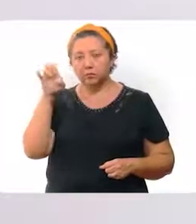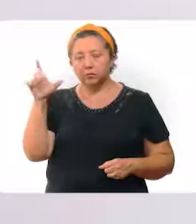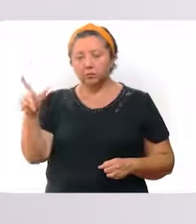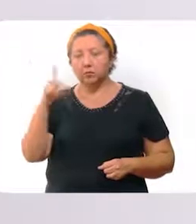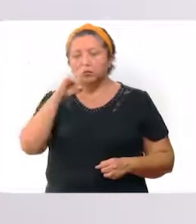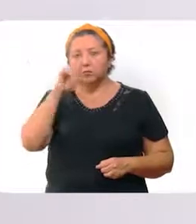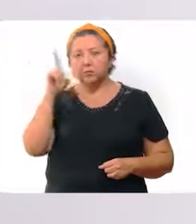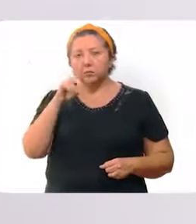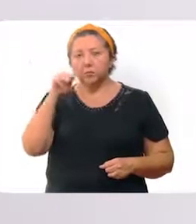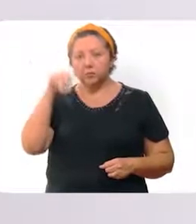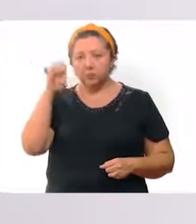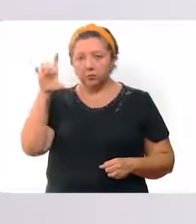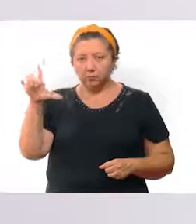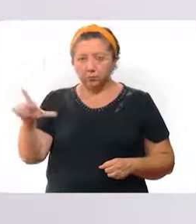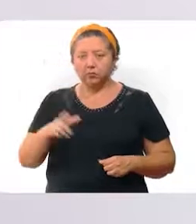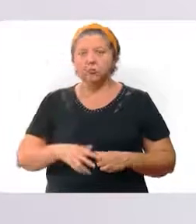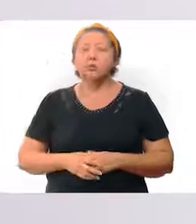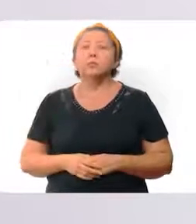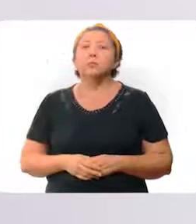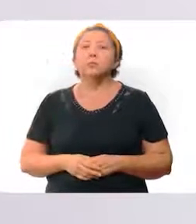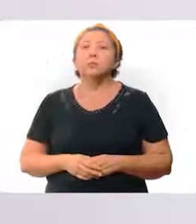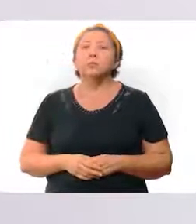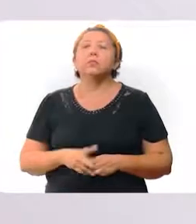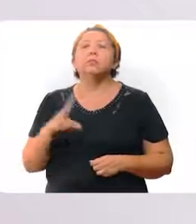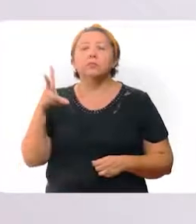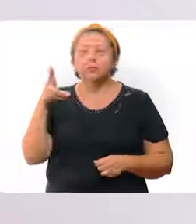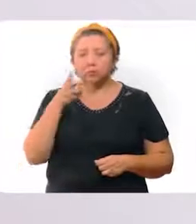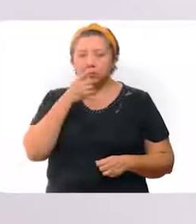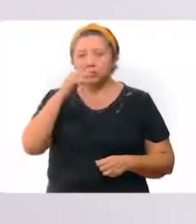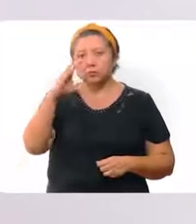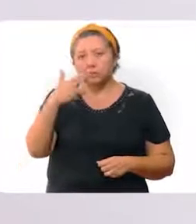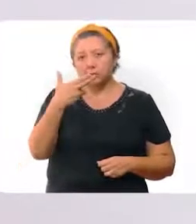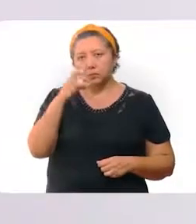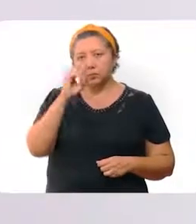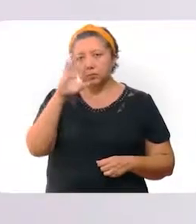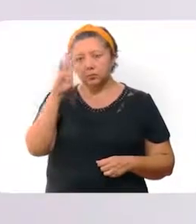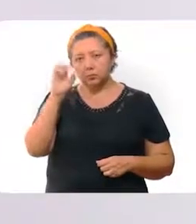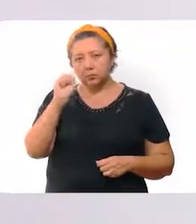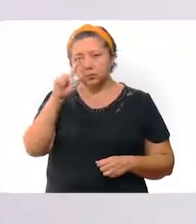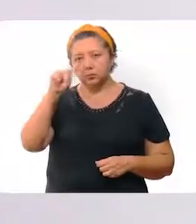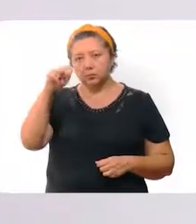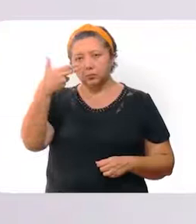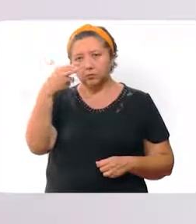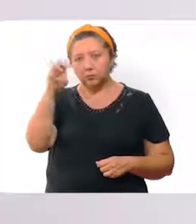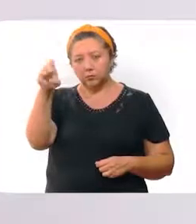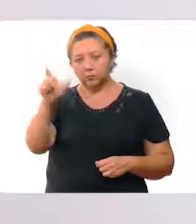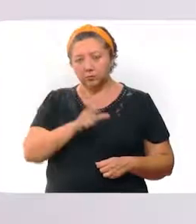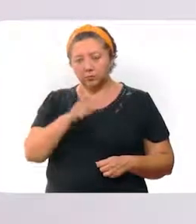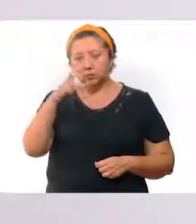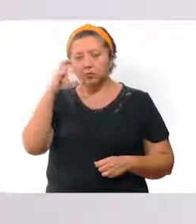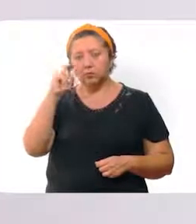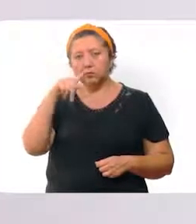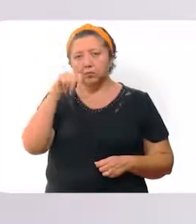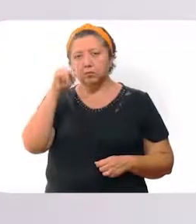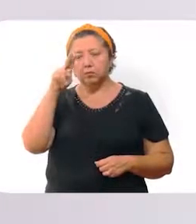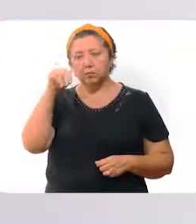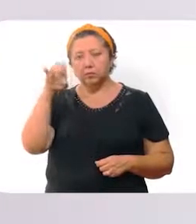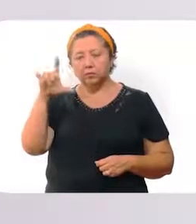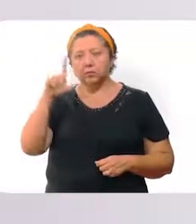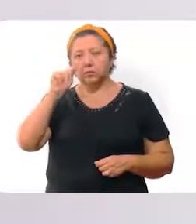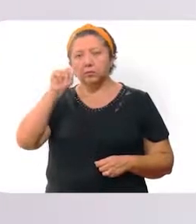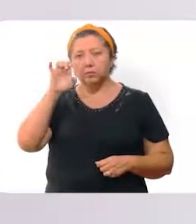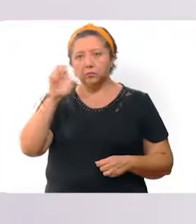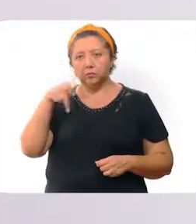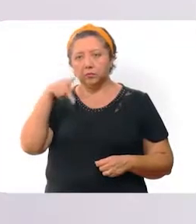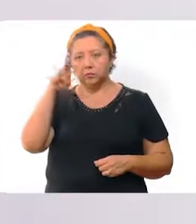Semul, Telchac, Pueblo y Telchac Puerto. También de Jocabá, Sanacat, Tamec, Sochel, Cantunil, Sutzal,